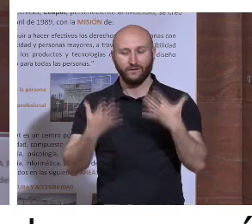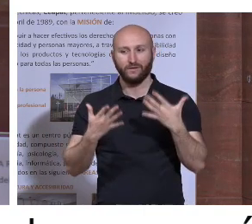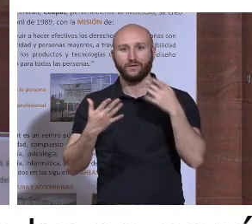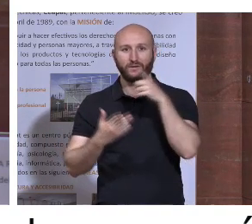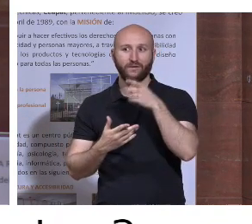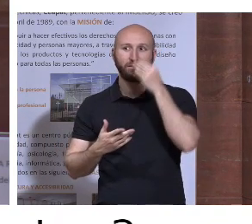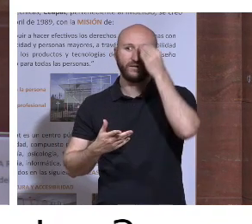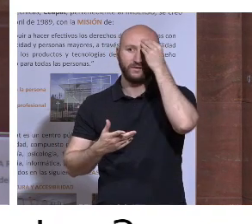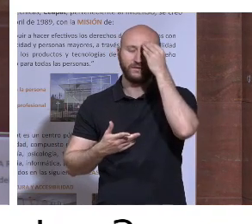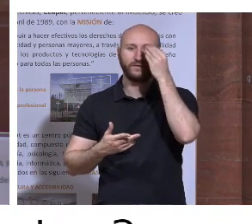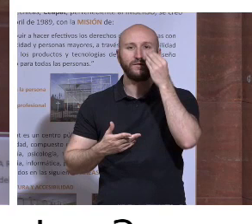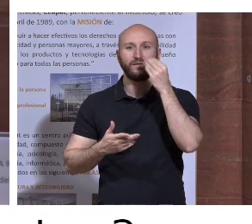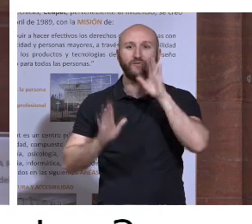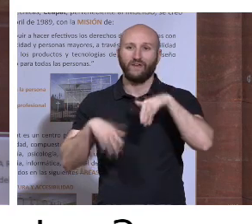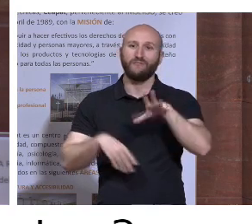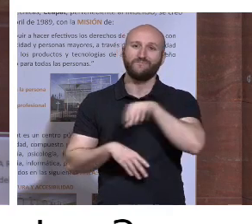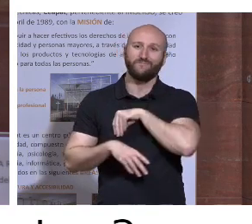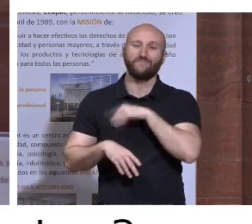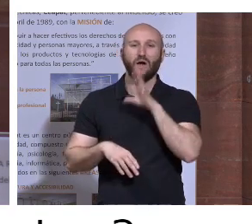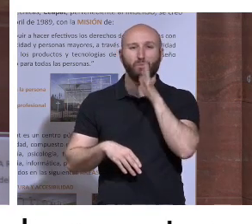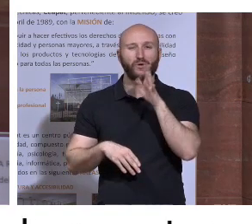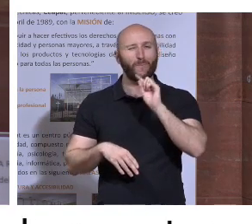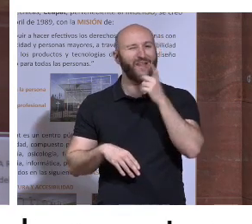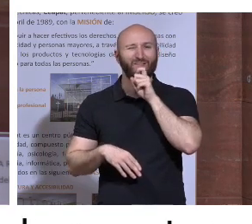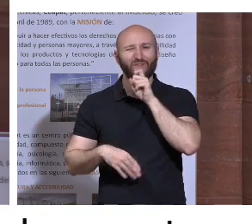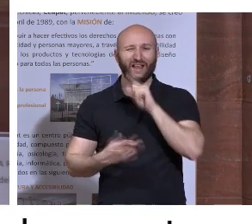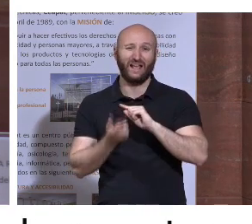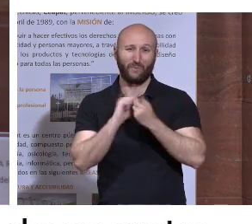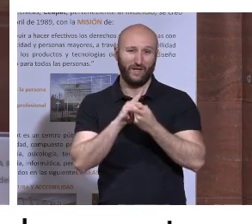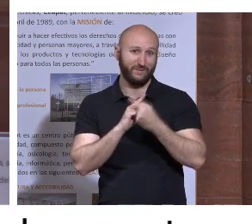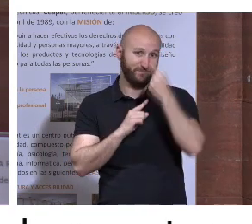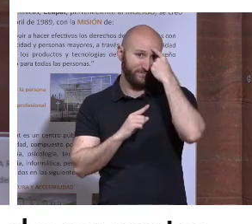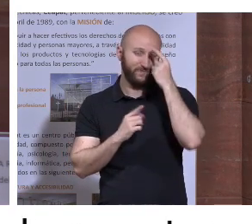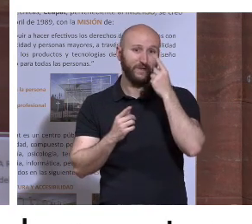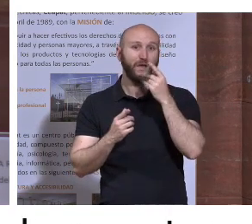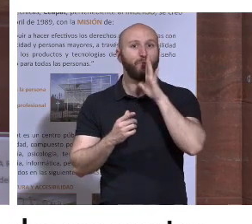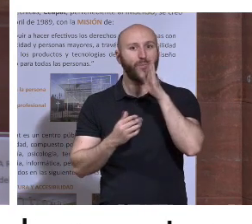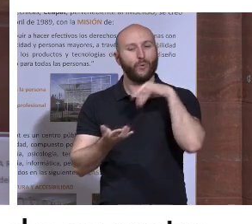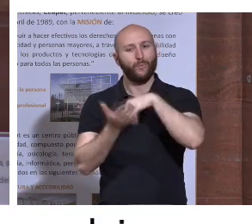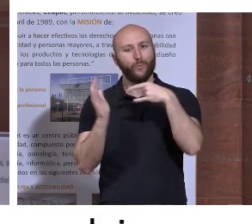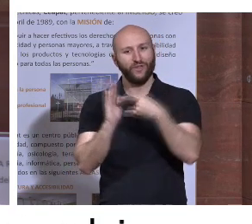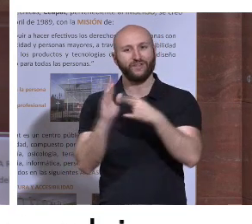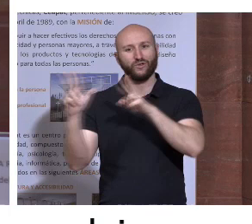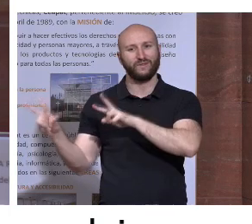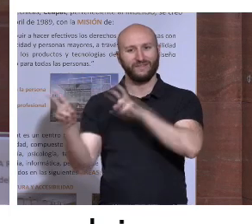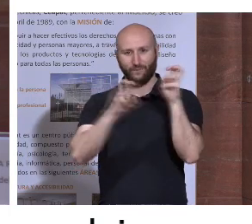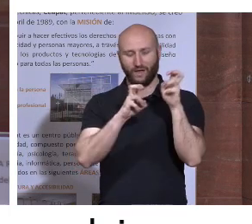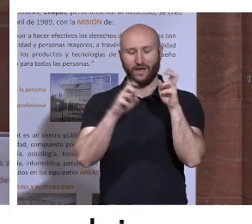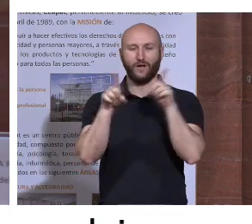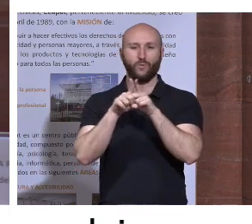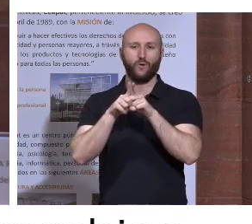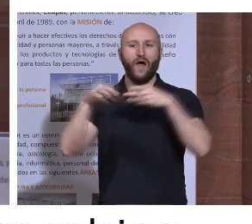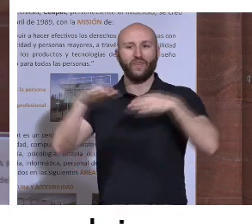yo creo que desgraciadamente es de las cosas más difíciles de cambiar, porque es lo que decía antes, ¿no? Los proyectos, que es el tema de